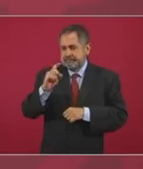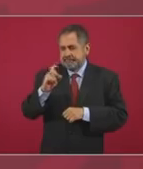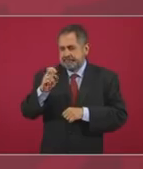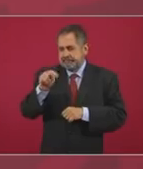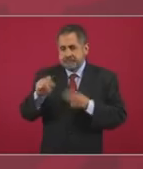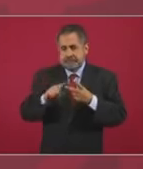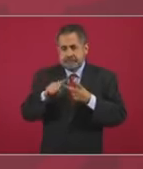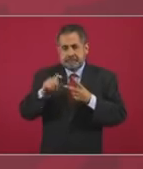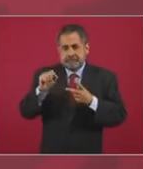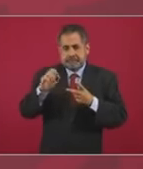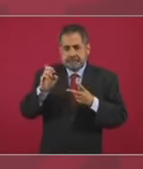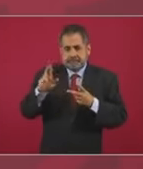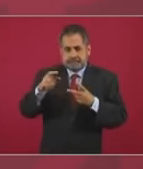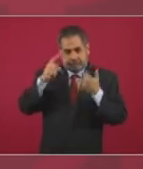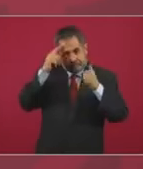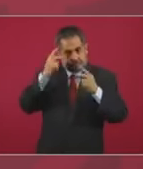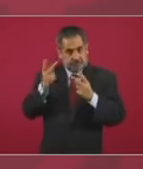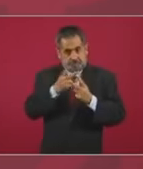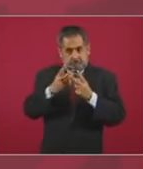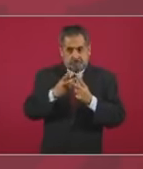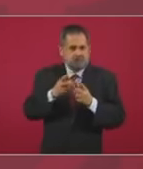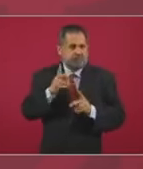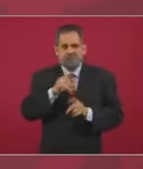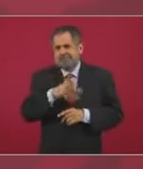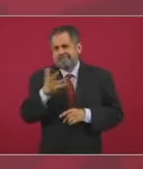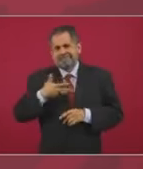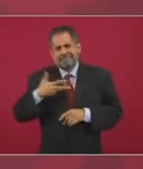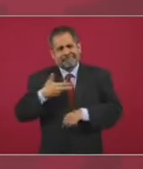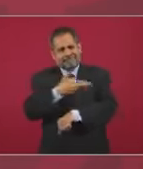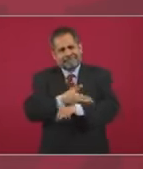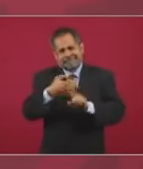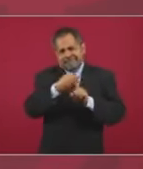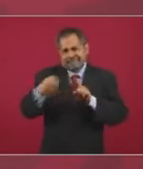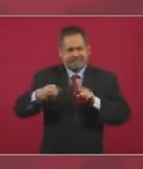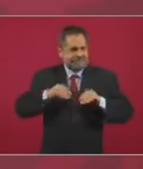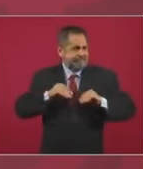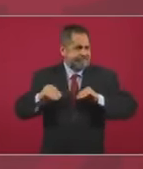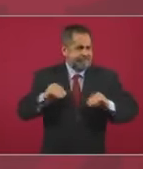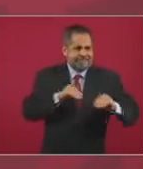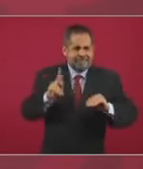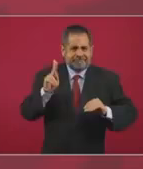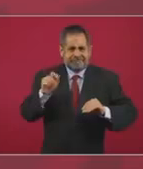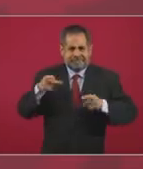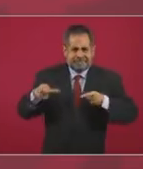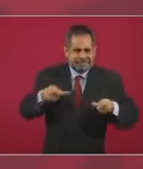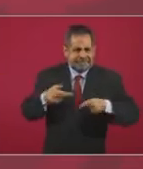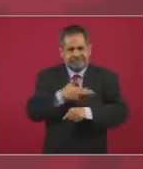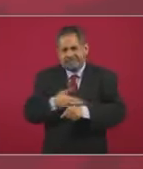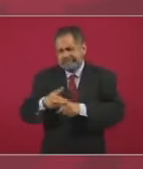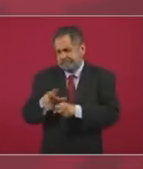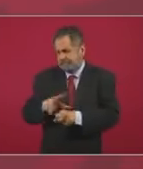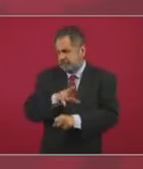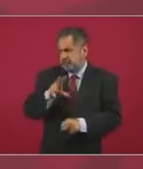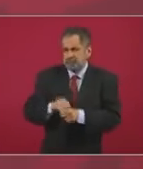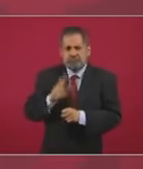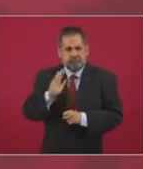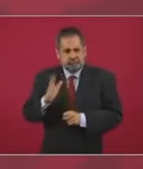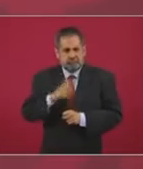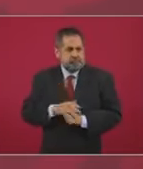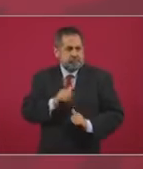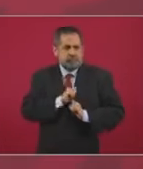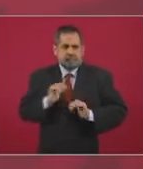Marina, que tienen estructuralmente una capacidad de planeación de logística. Todos los